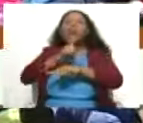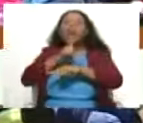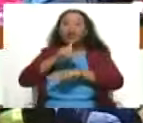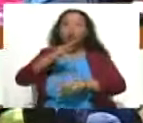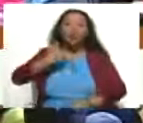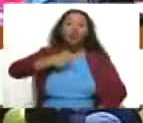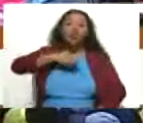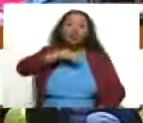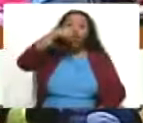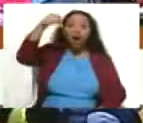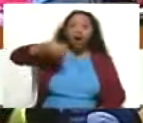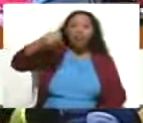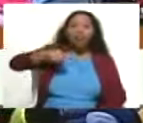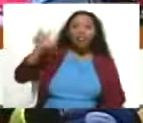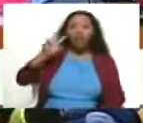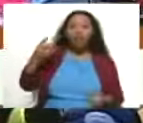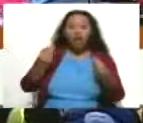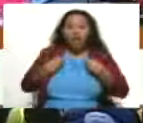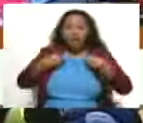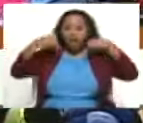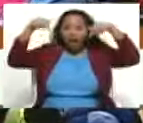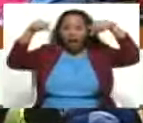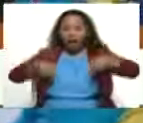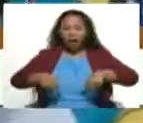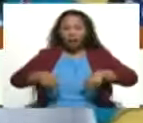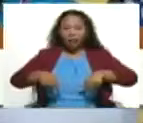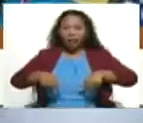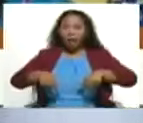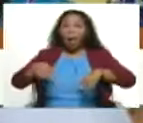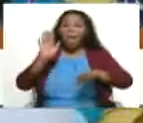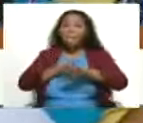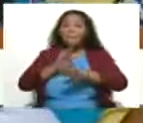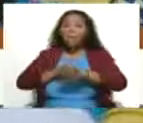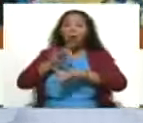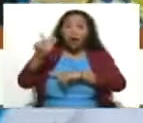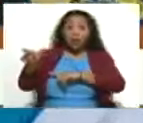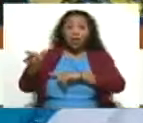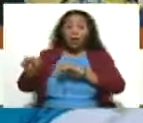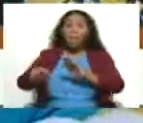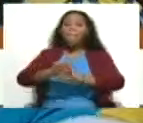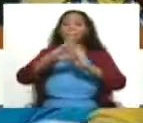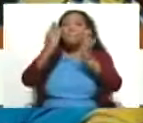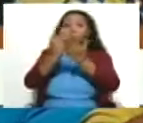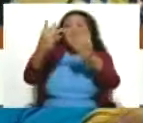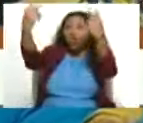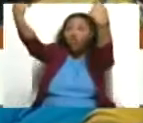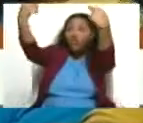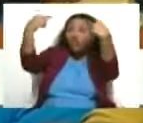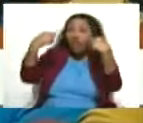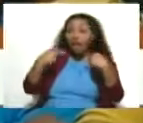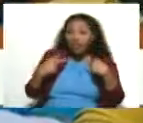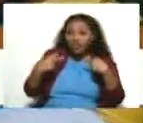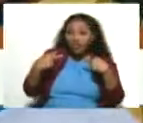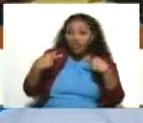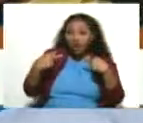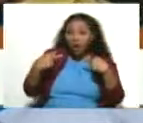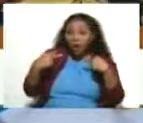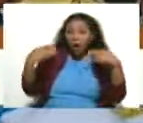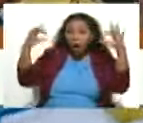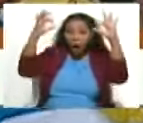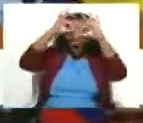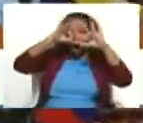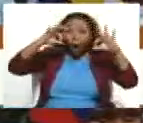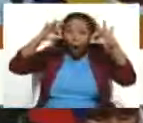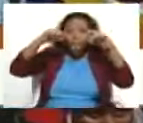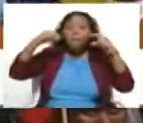nosotros. Por eso, todo, si el mundo me ve, si los ojos del mundo me